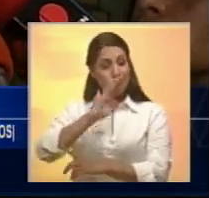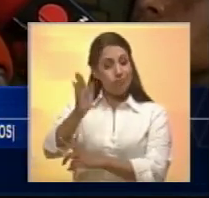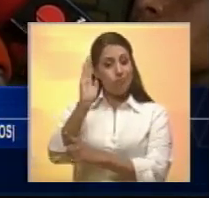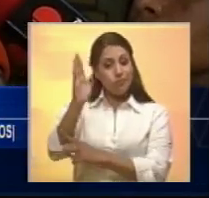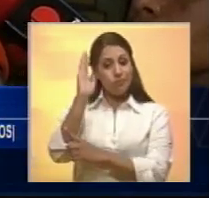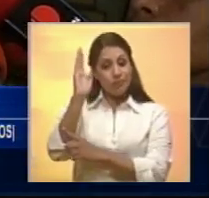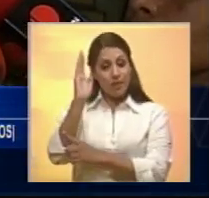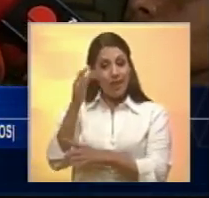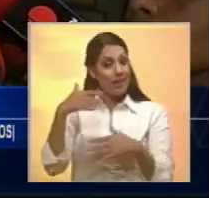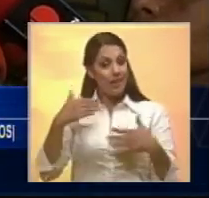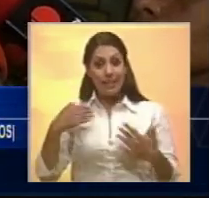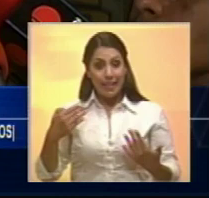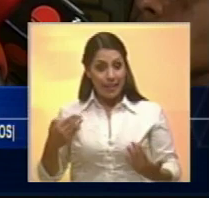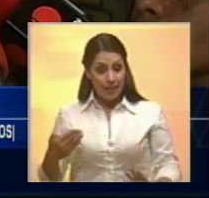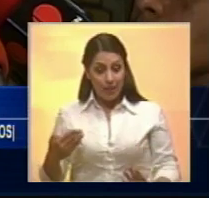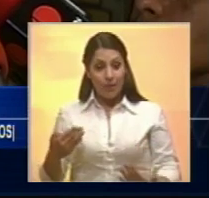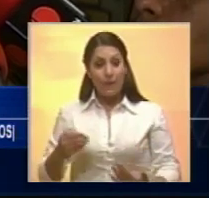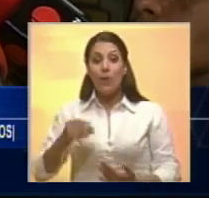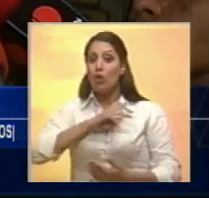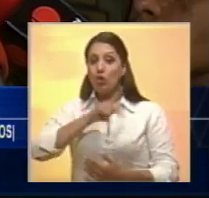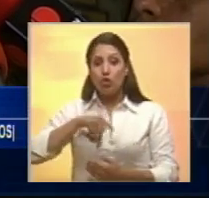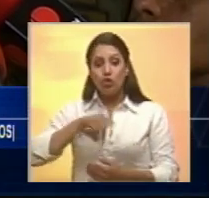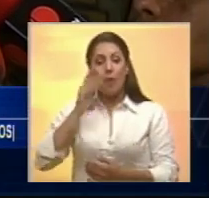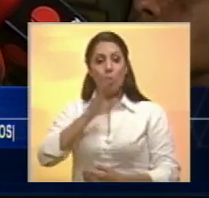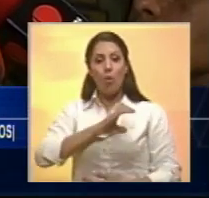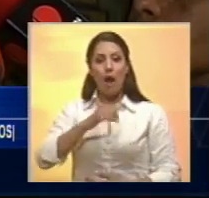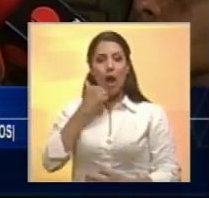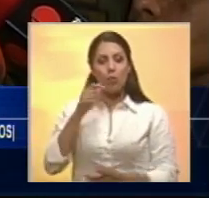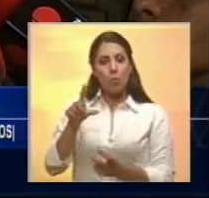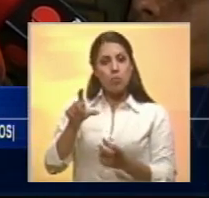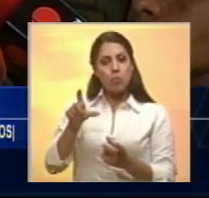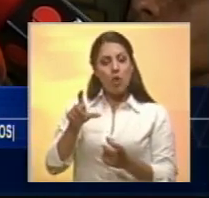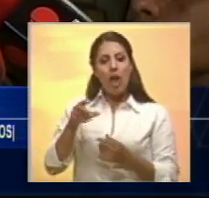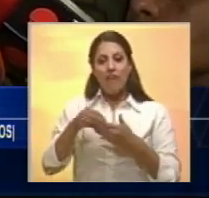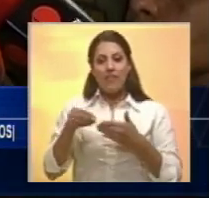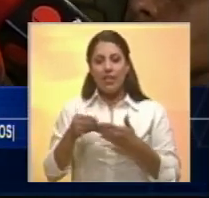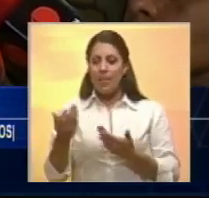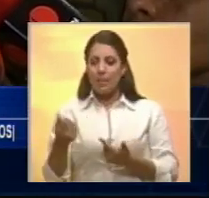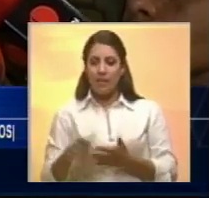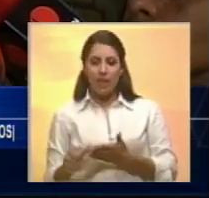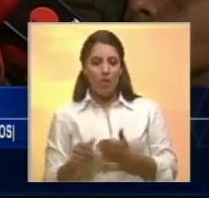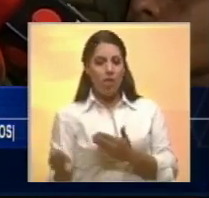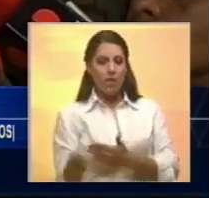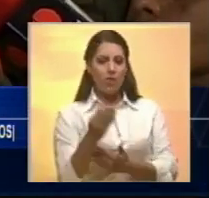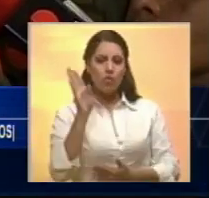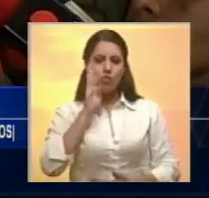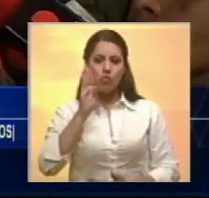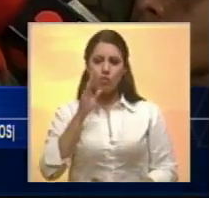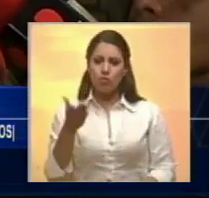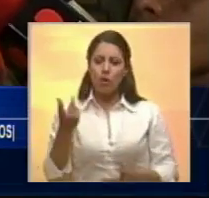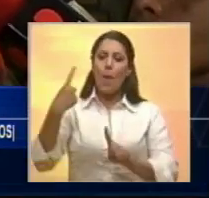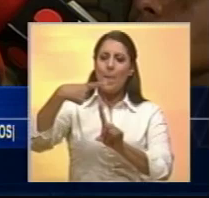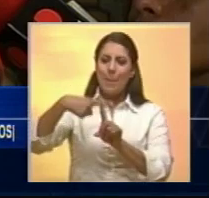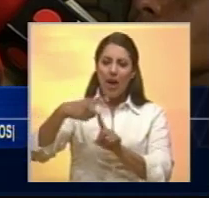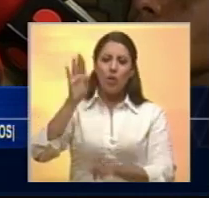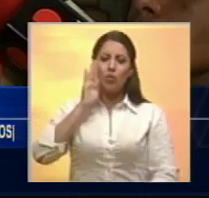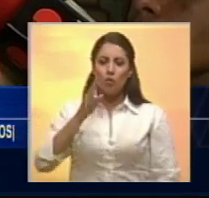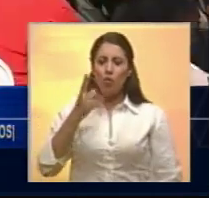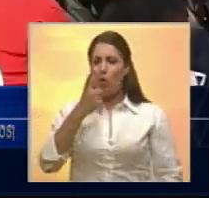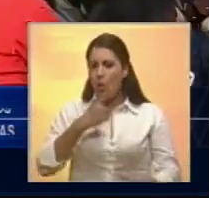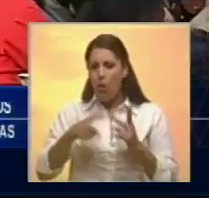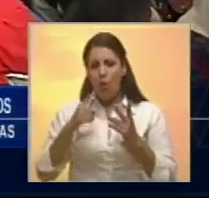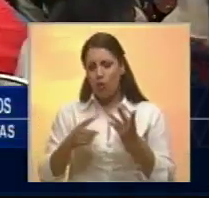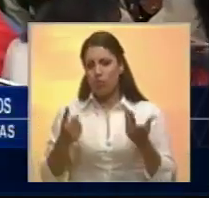sancionando es las comisiones por adelanto de efectivo, además de manera criminal.